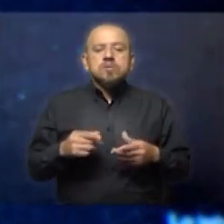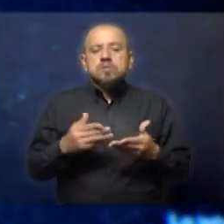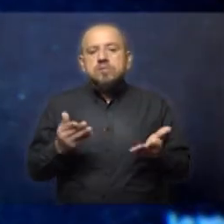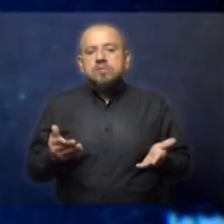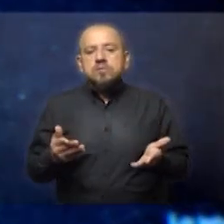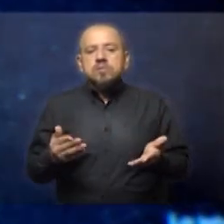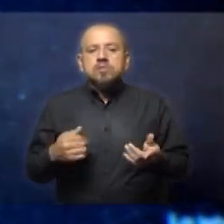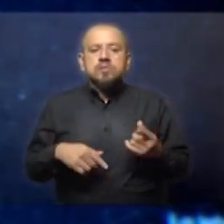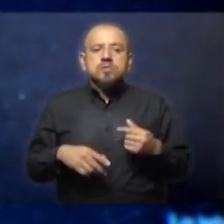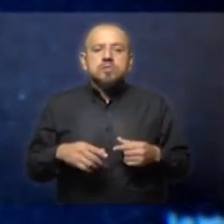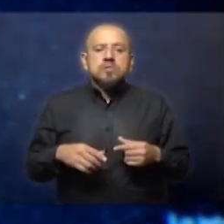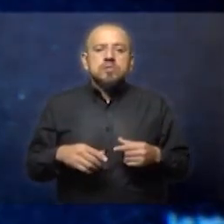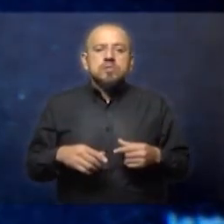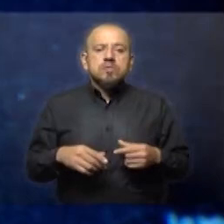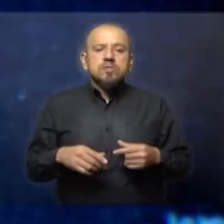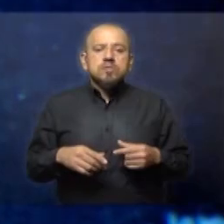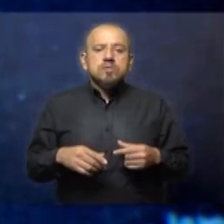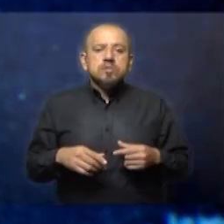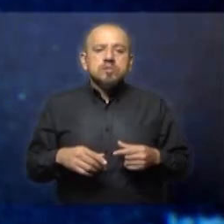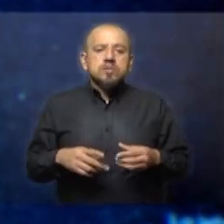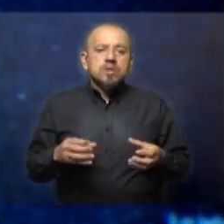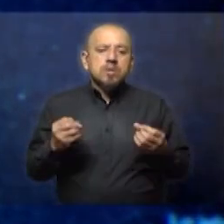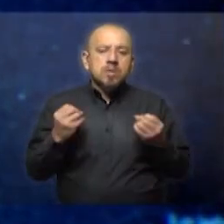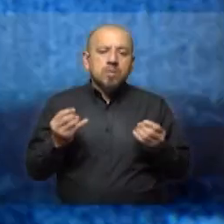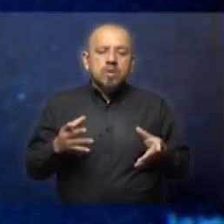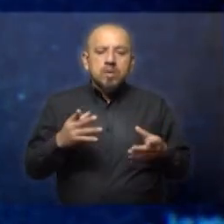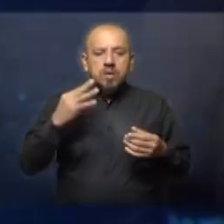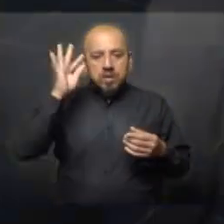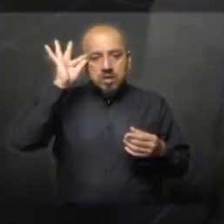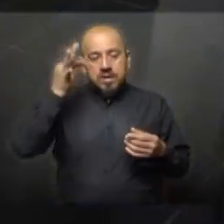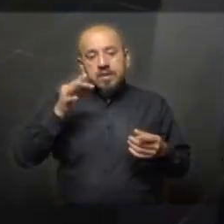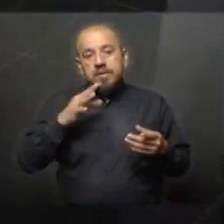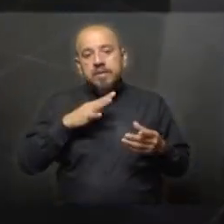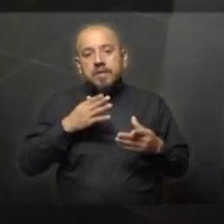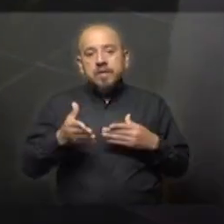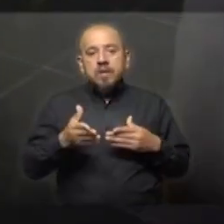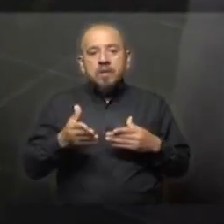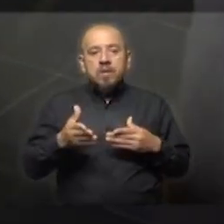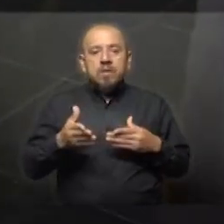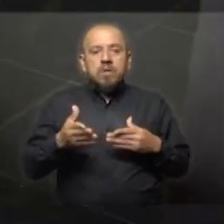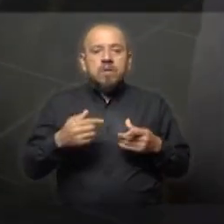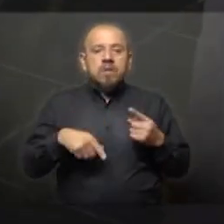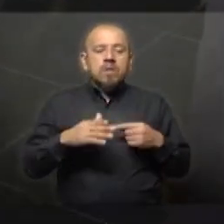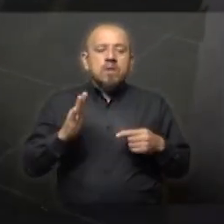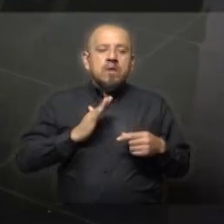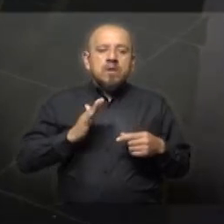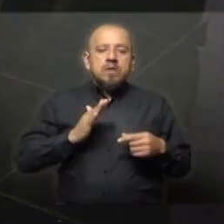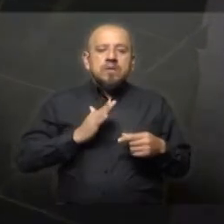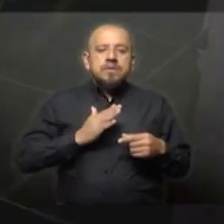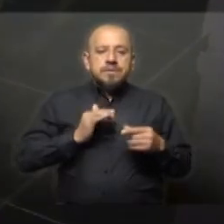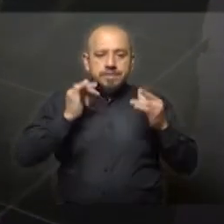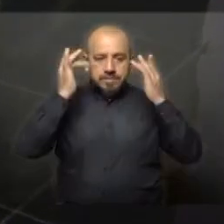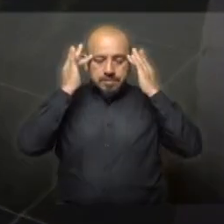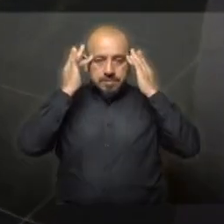conservador Sí porque sí cree Obviamente que las que lo como decíamos que la mujer debe recibir una educación